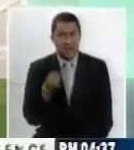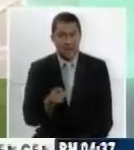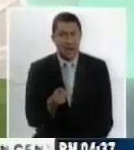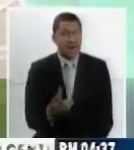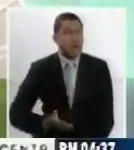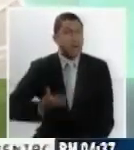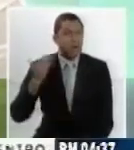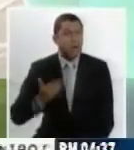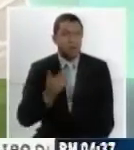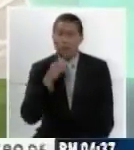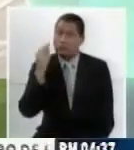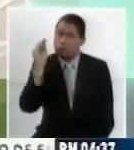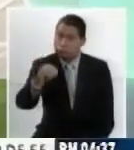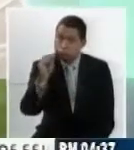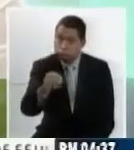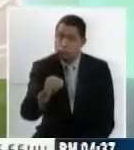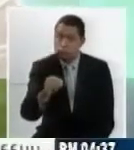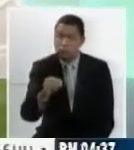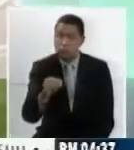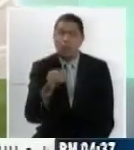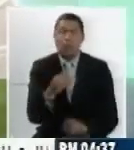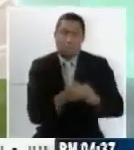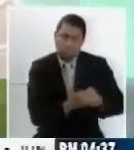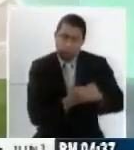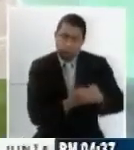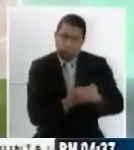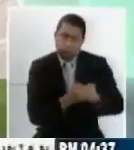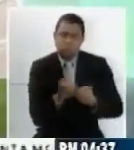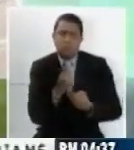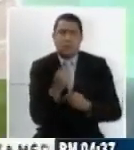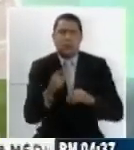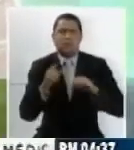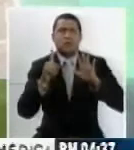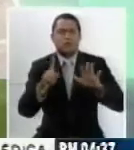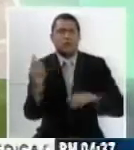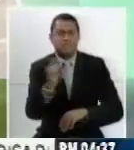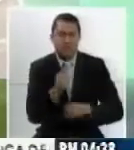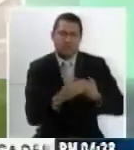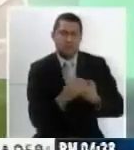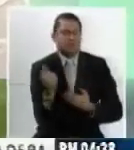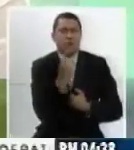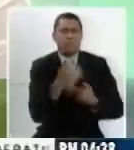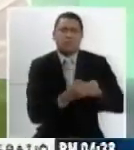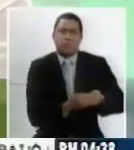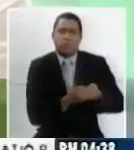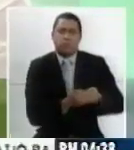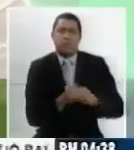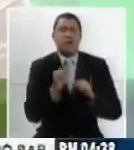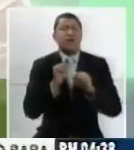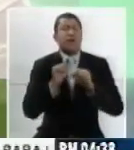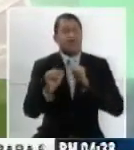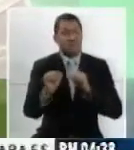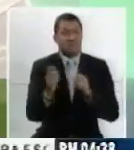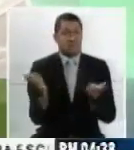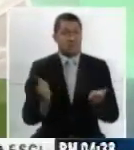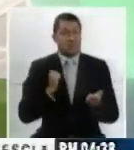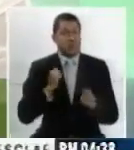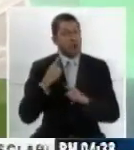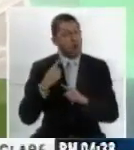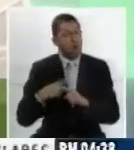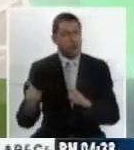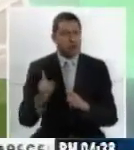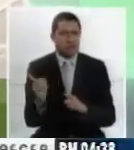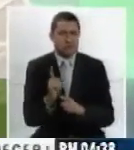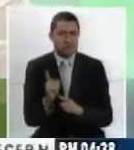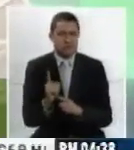muy importante insistir en el uso de la lactancia materna exclusiva por lo menos hasta los 6 meses y evitar en la medida de lo posible cualquier otro producto que